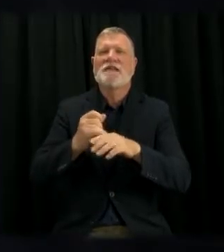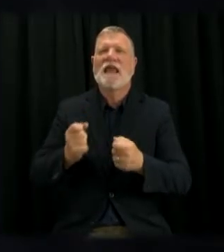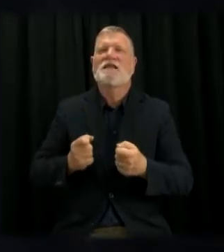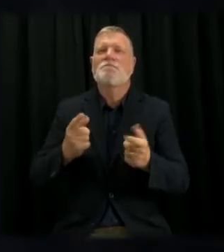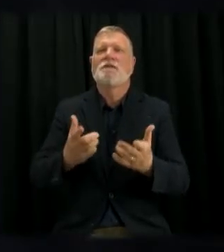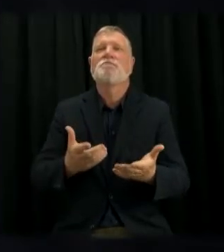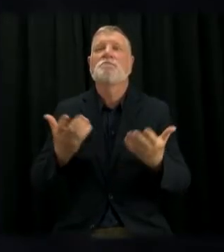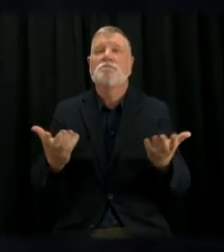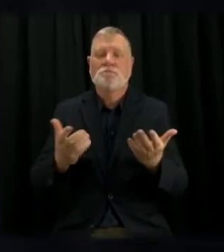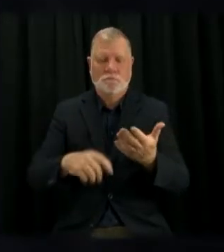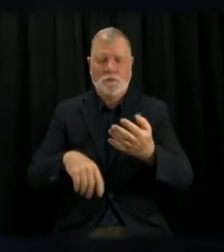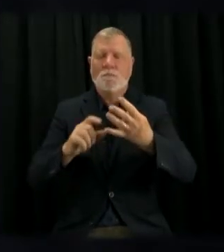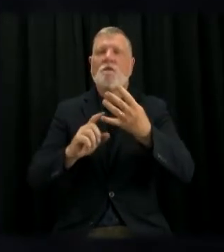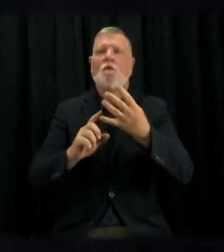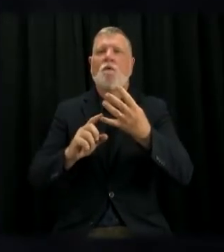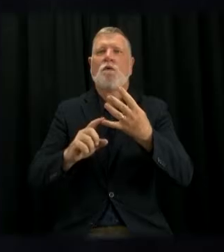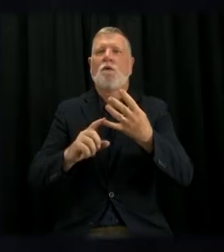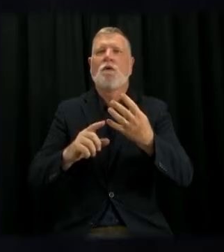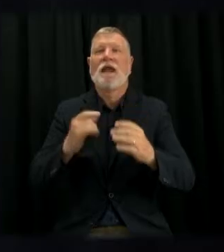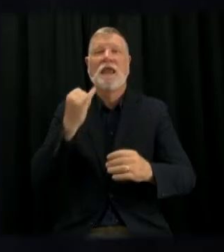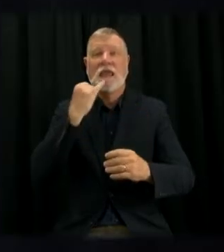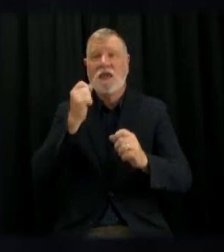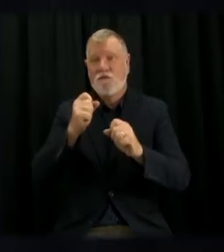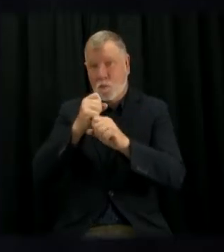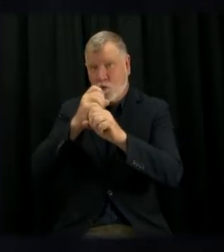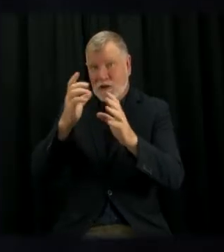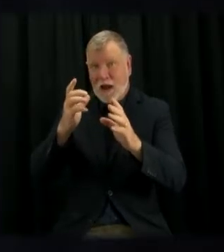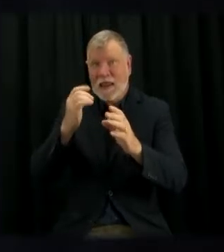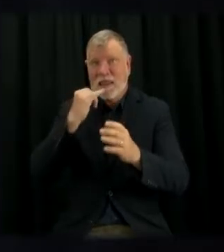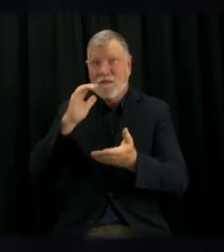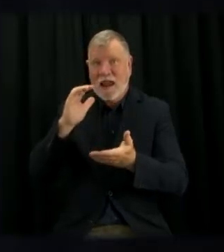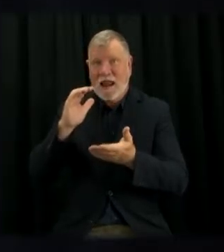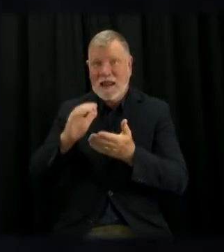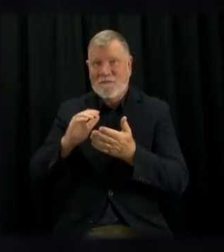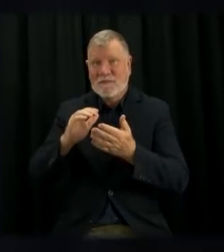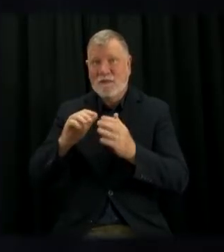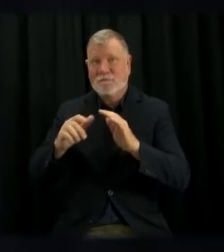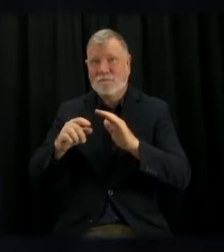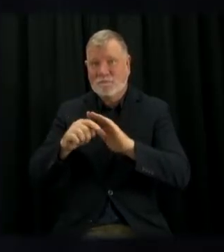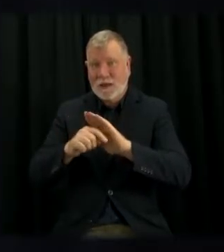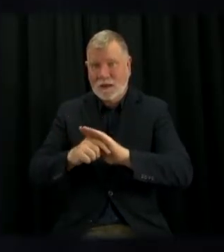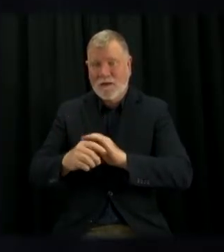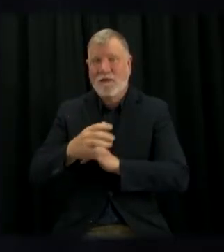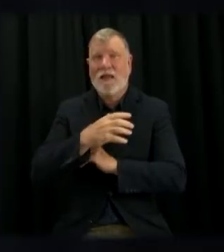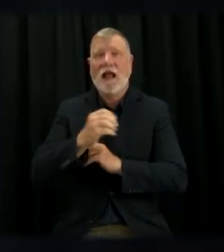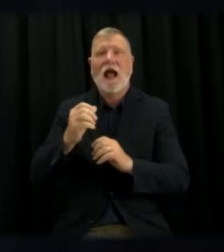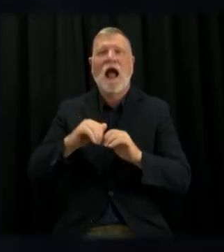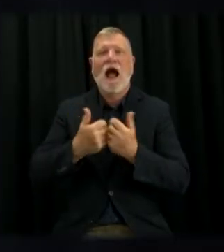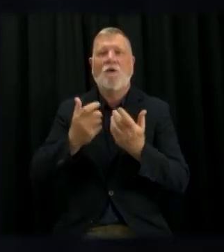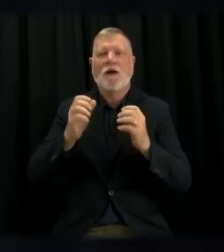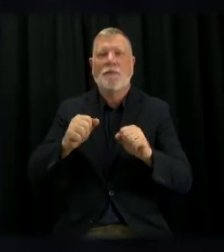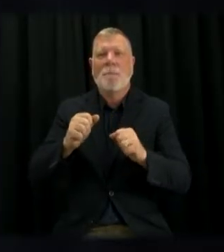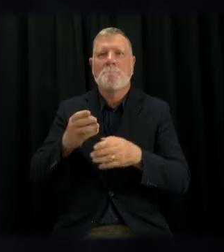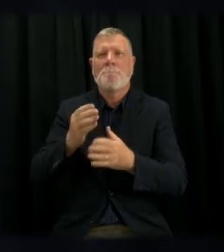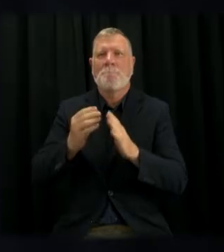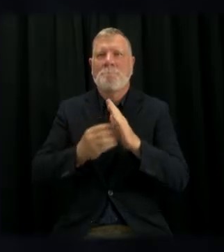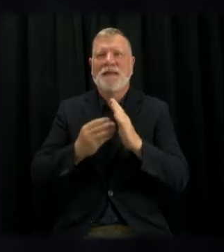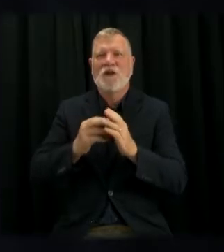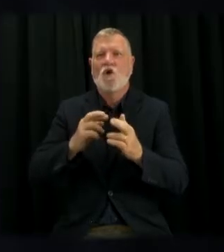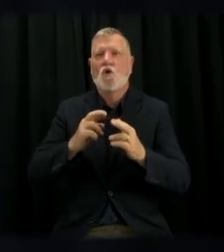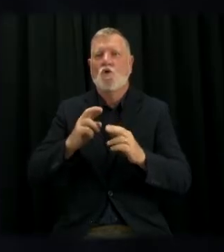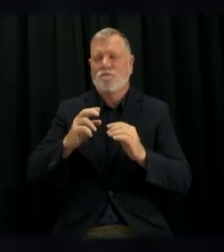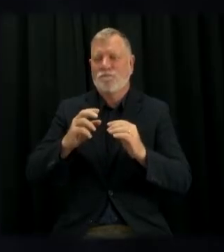gasto de intereses? Número 4, si la proyección de déficit, sin los gastos de depreciación, el interés, ¿cómo las